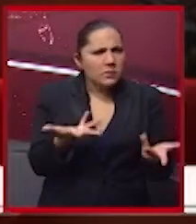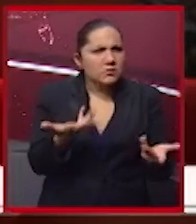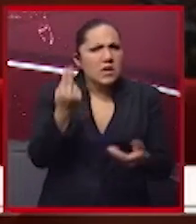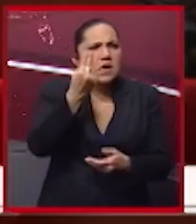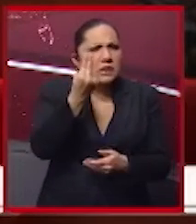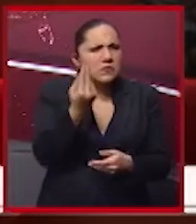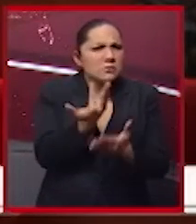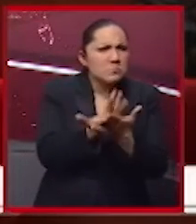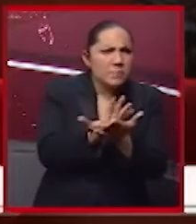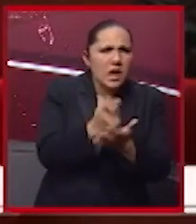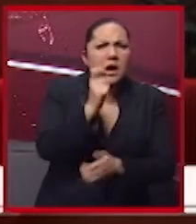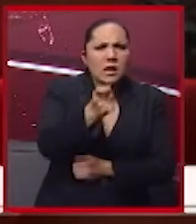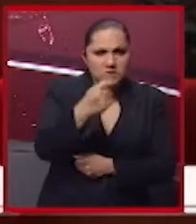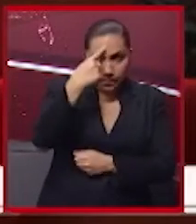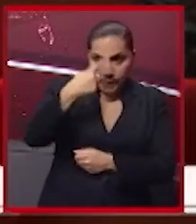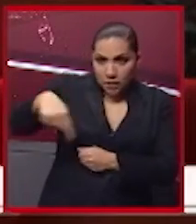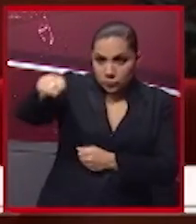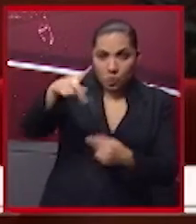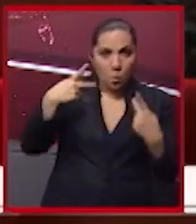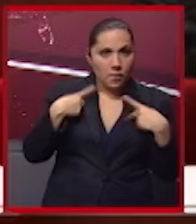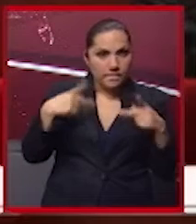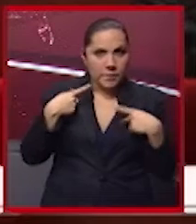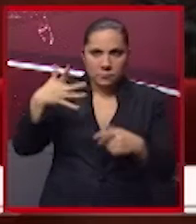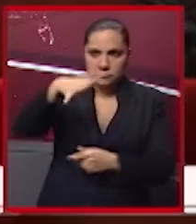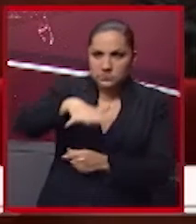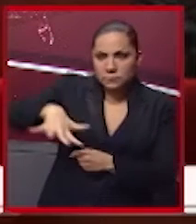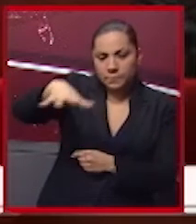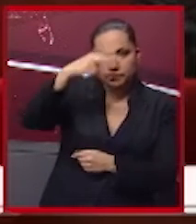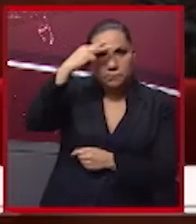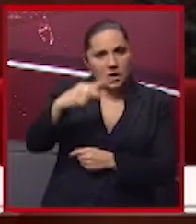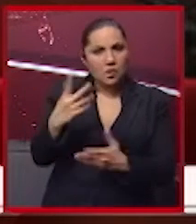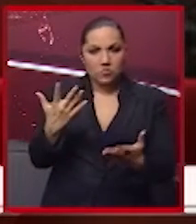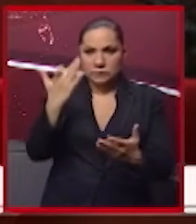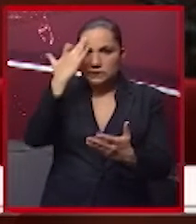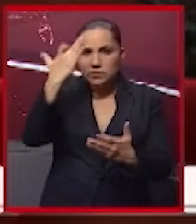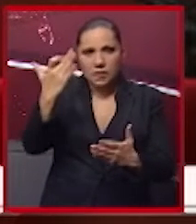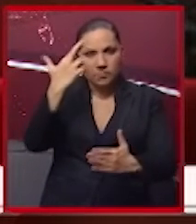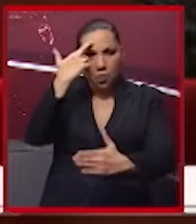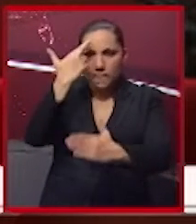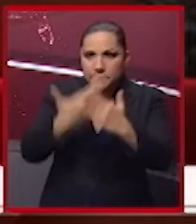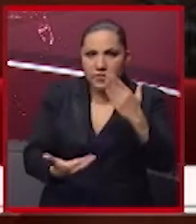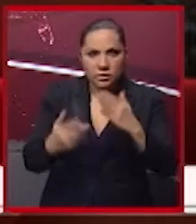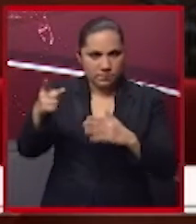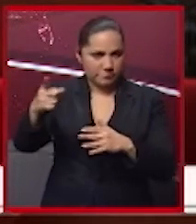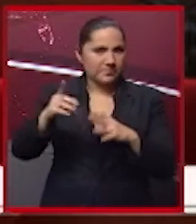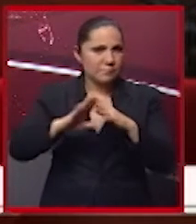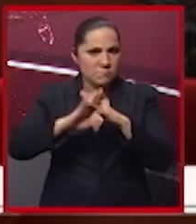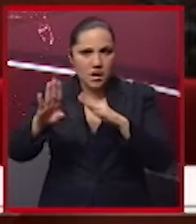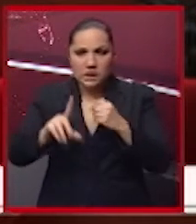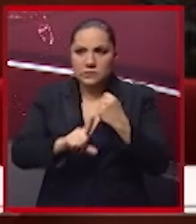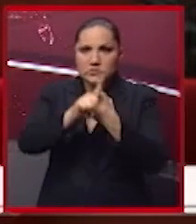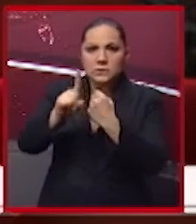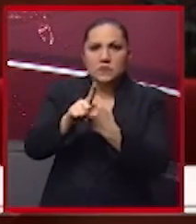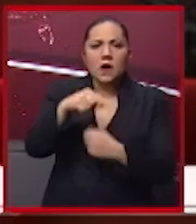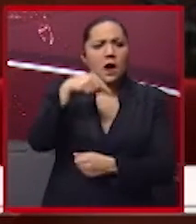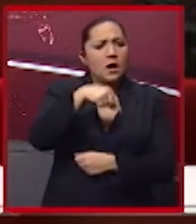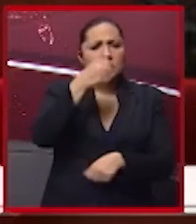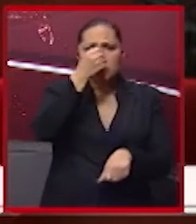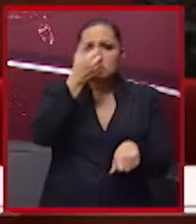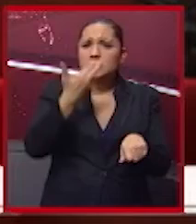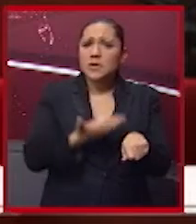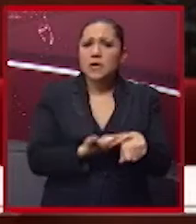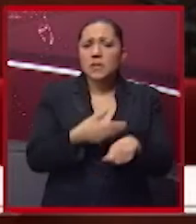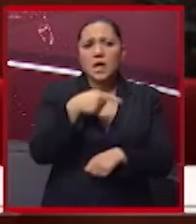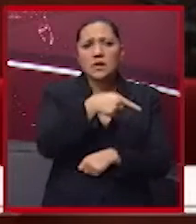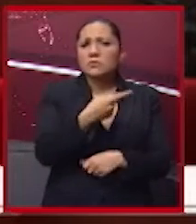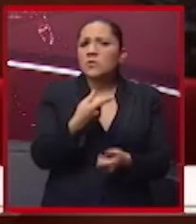¿Por qué, ante un panorama tan complicado y hostil en materia migratoria, la Secretaría se dé el lujo